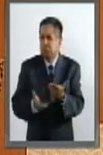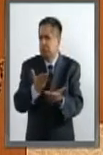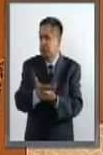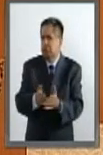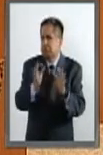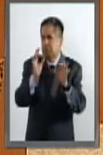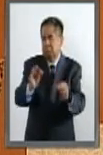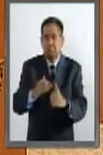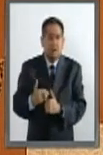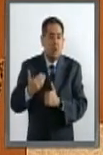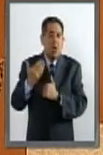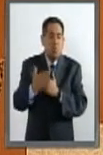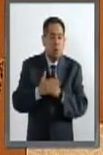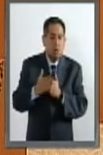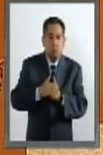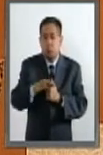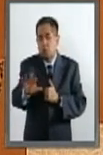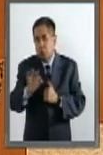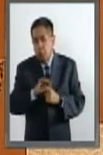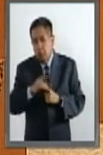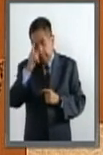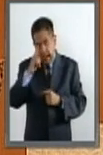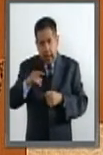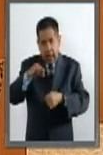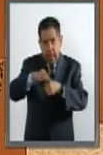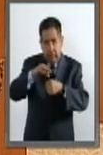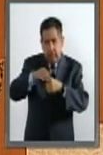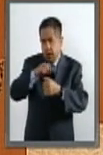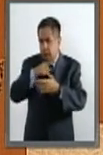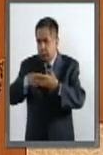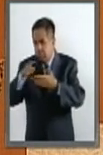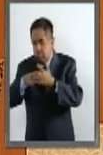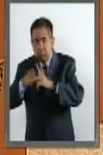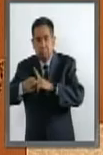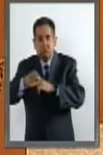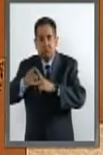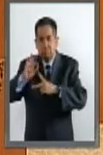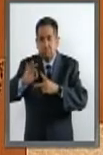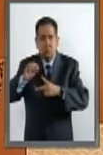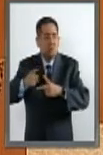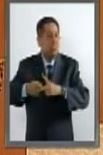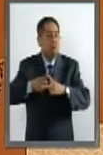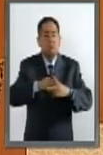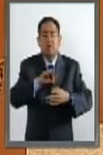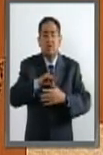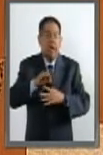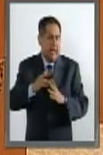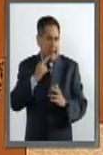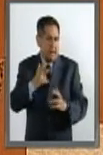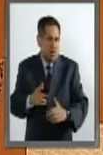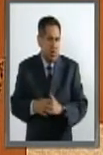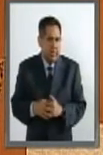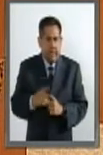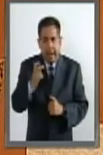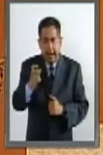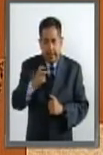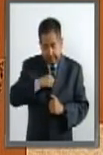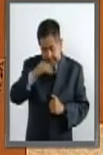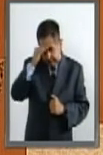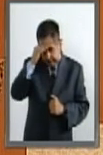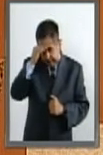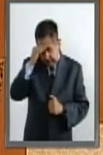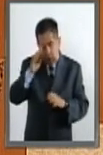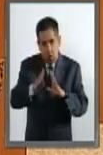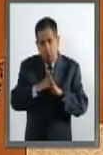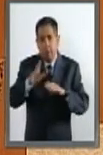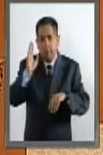establecer la elección de legisladores por el principio de representación democrática y con ello buscamos mantener